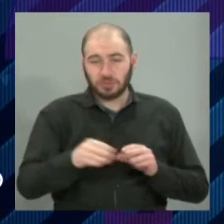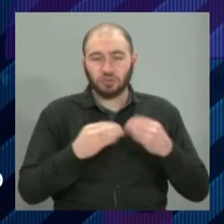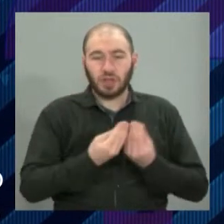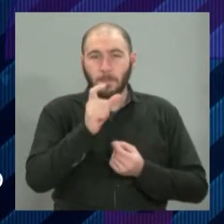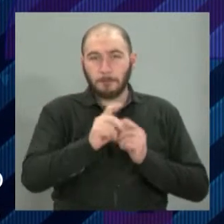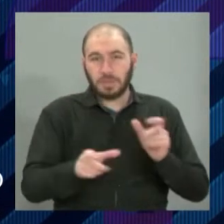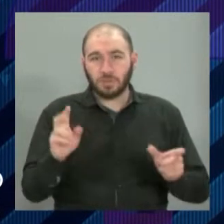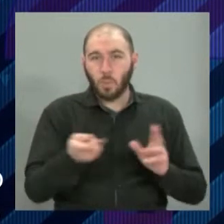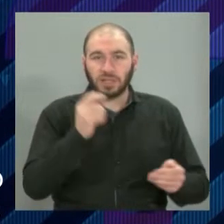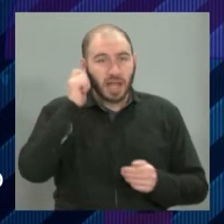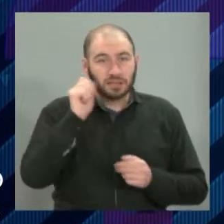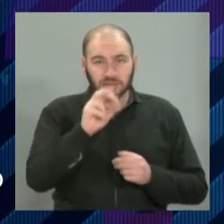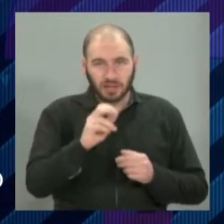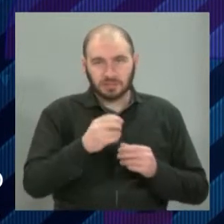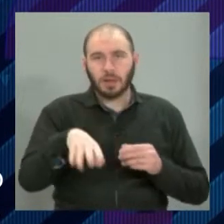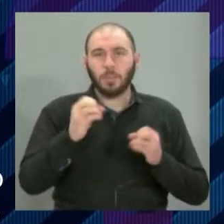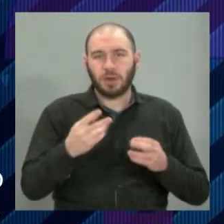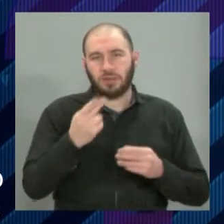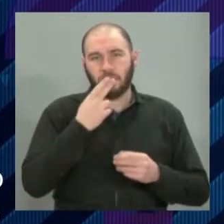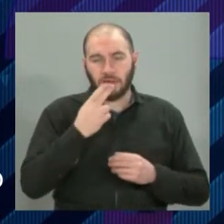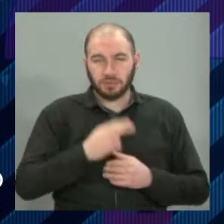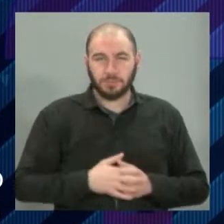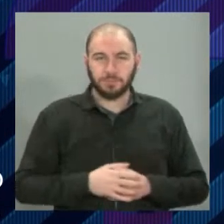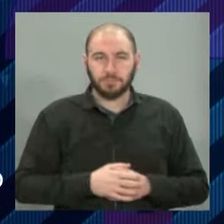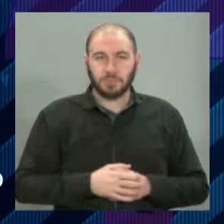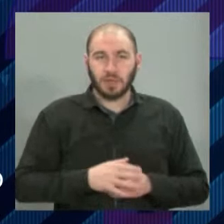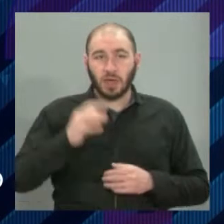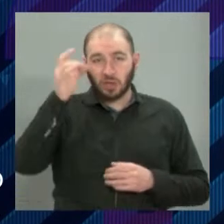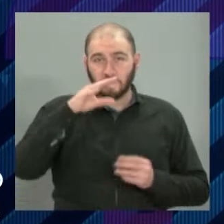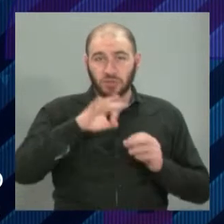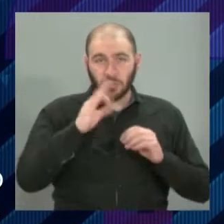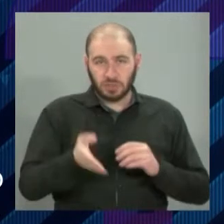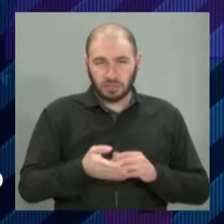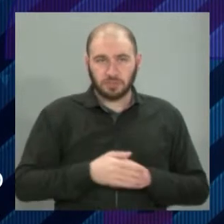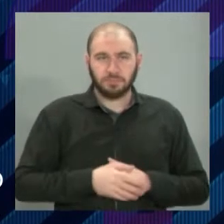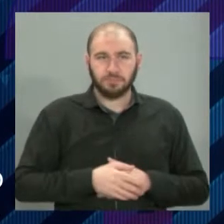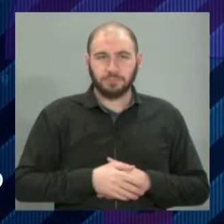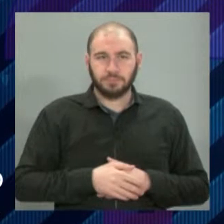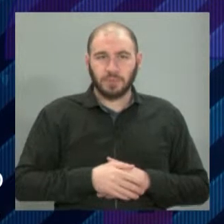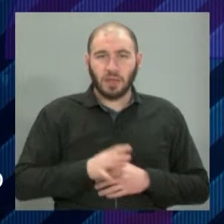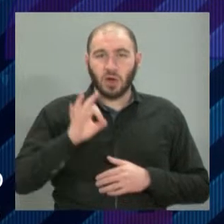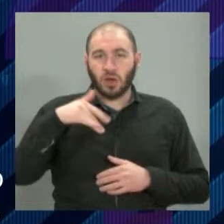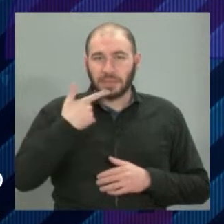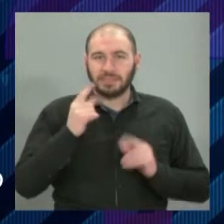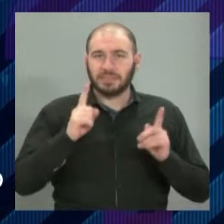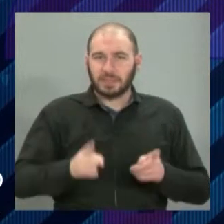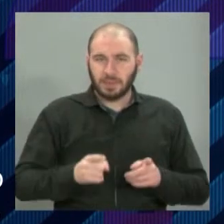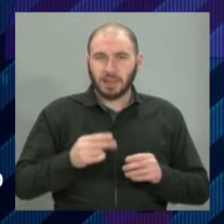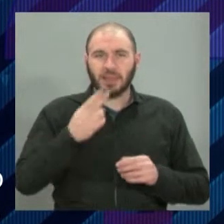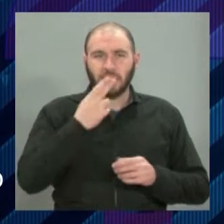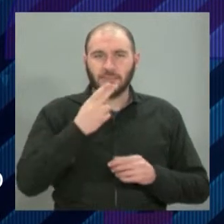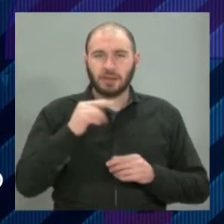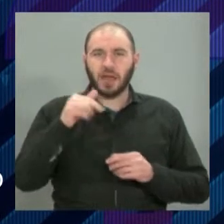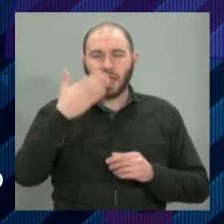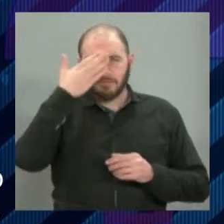de personas de más de 30 años se deben al consumo de tabaco, ¿sí? 12%. La OMS también considera el tabaquismo